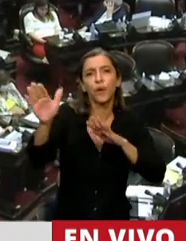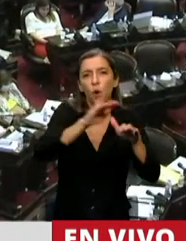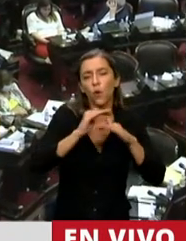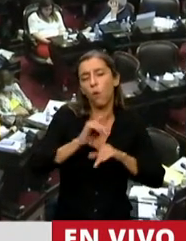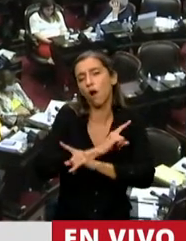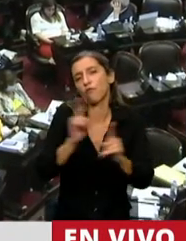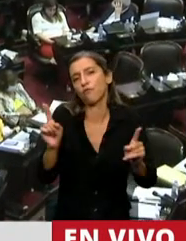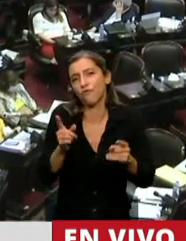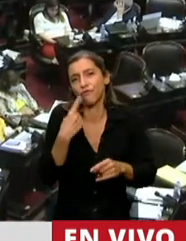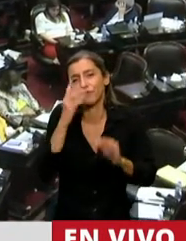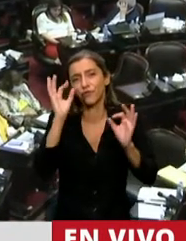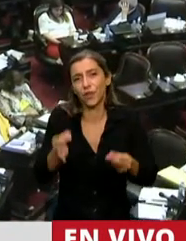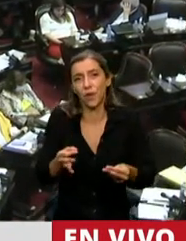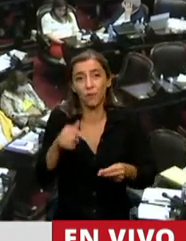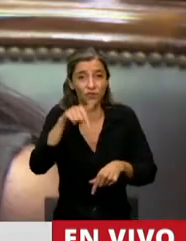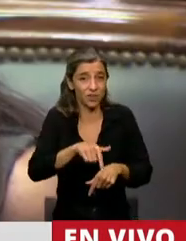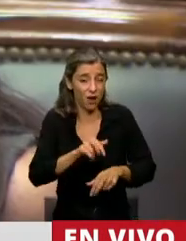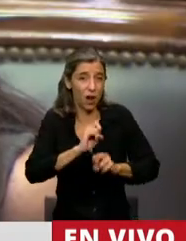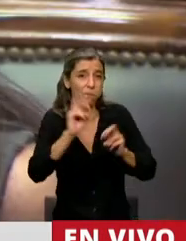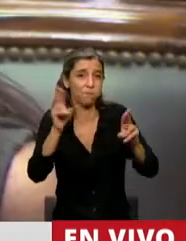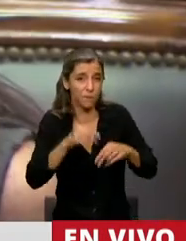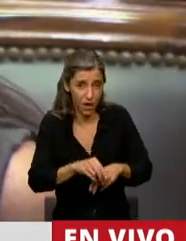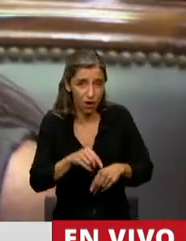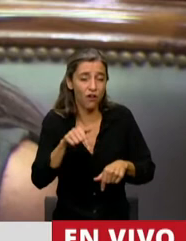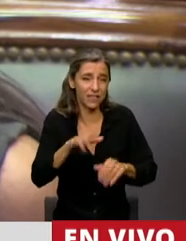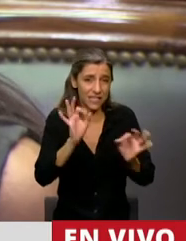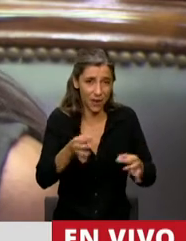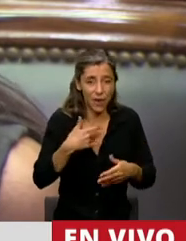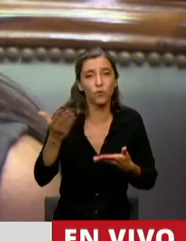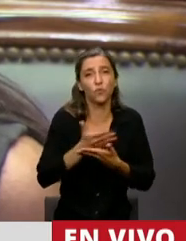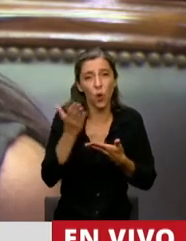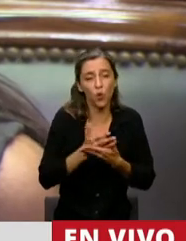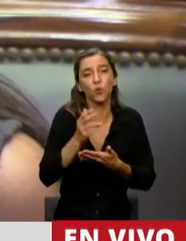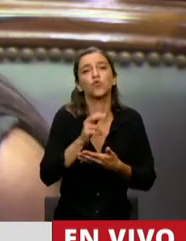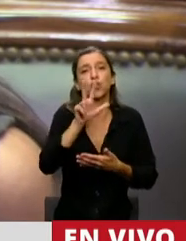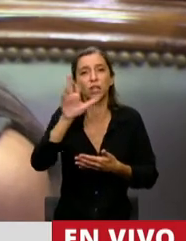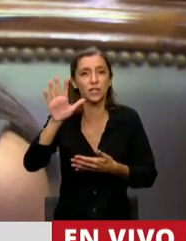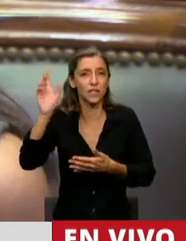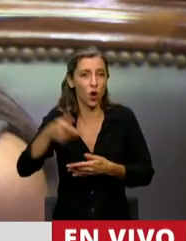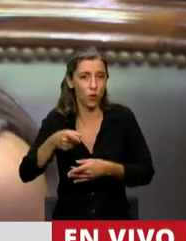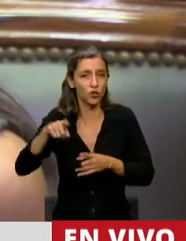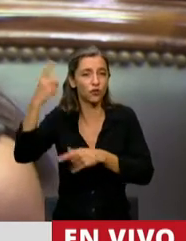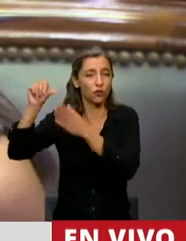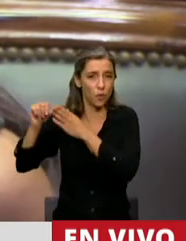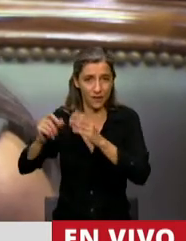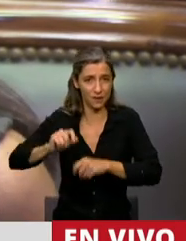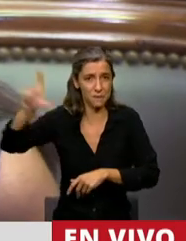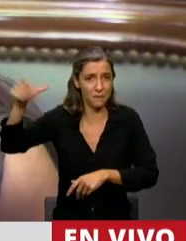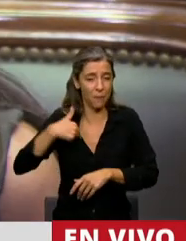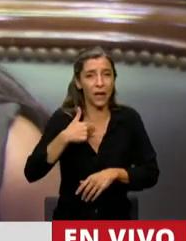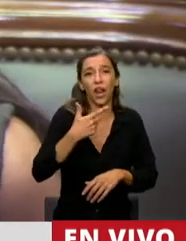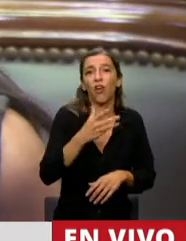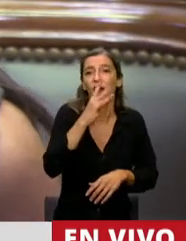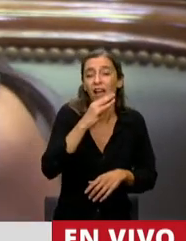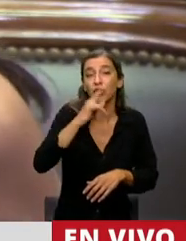COVID, claro, aumentó el 35% la productividad en ciencia en 25 países y el 14% bajó la